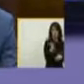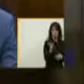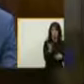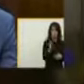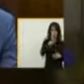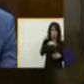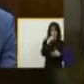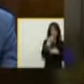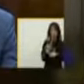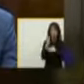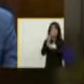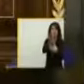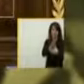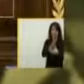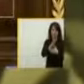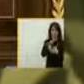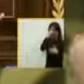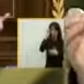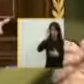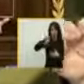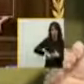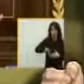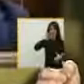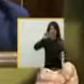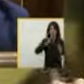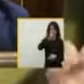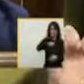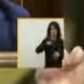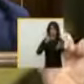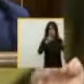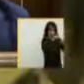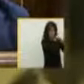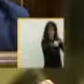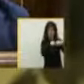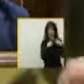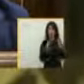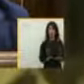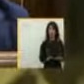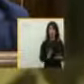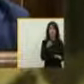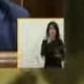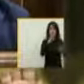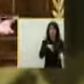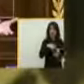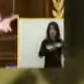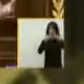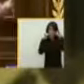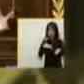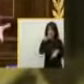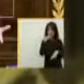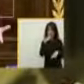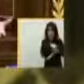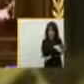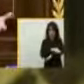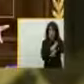Pilar. Egolatría pura en 2016 e paté le bourgeois, cando le bourgeois está